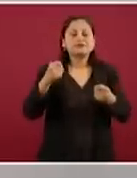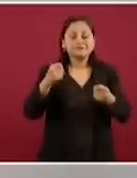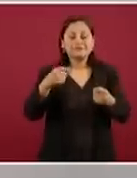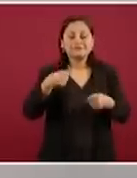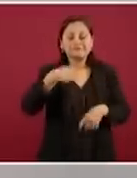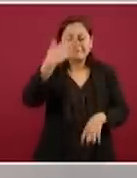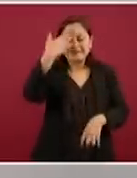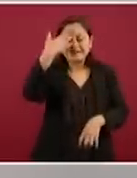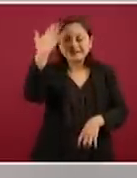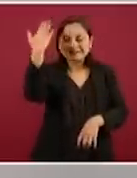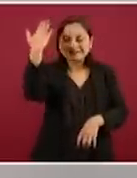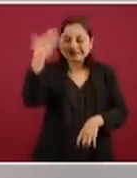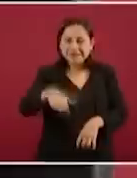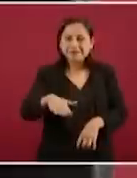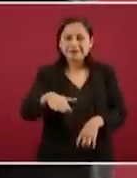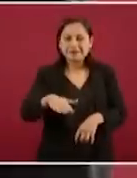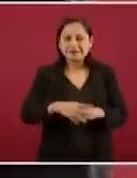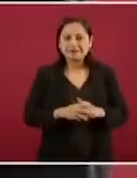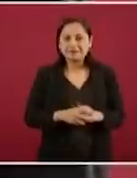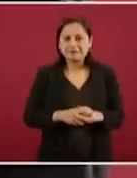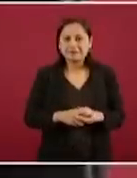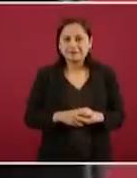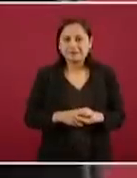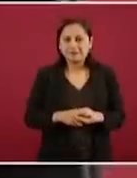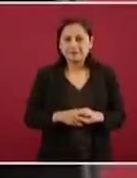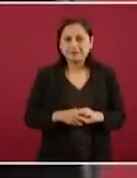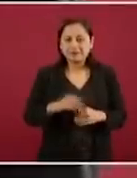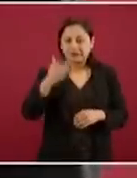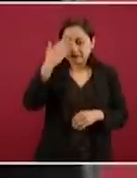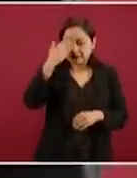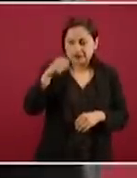se ponían en los lugares